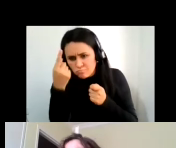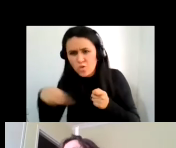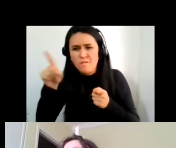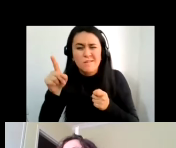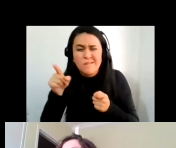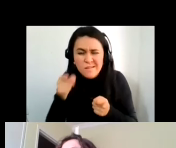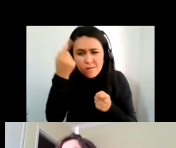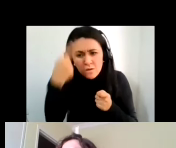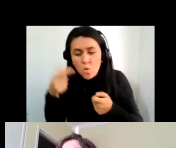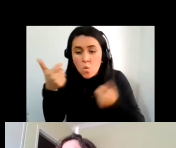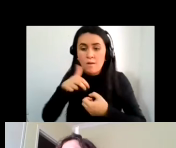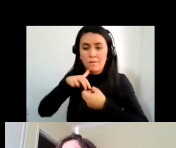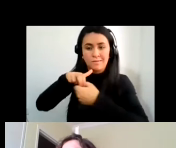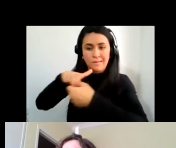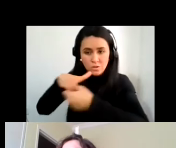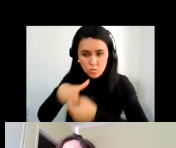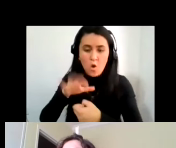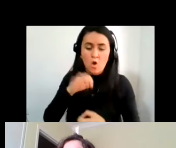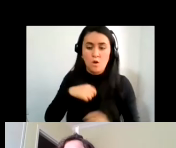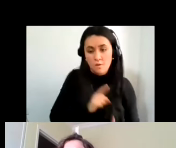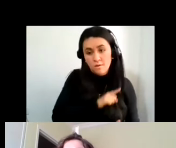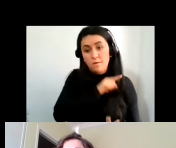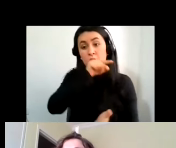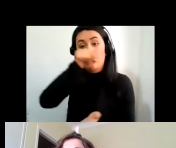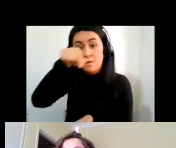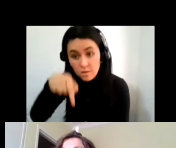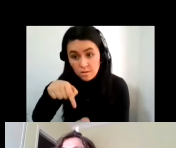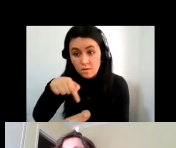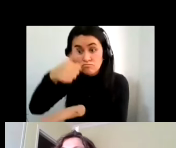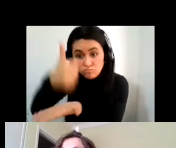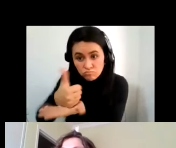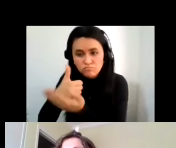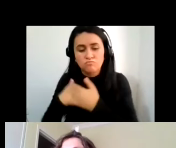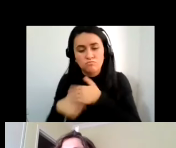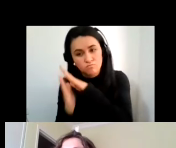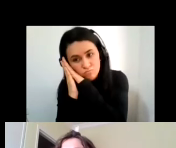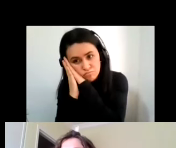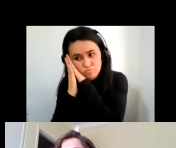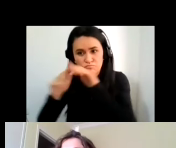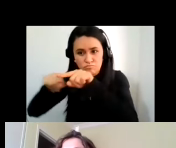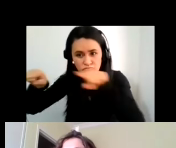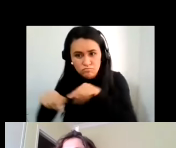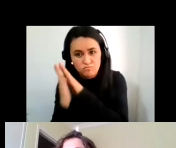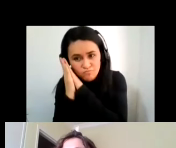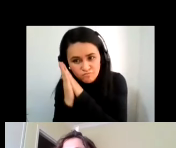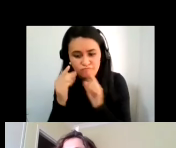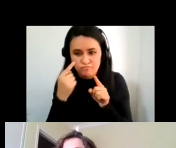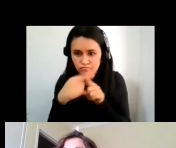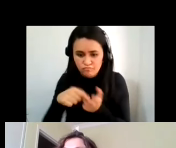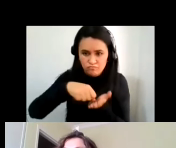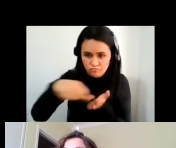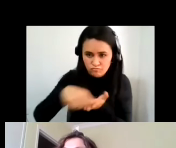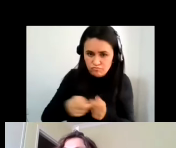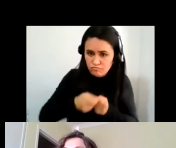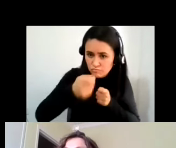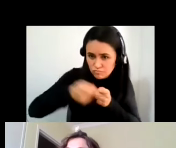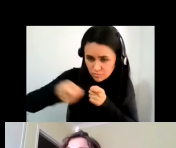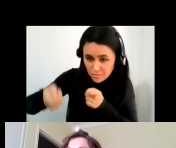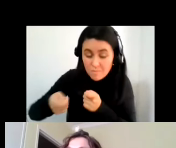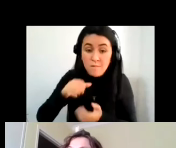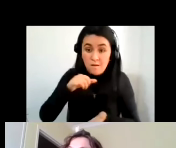transporte y alojamiento, así como otras barreras. Así que nada más en términos de algunos recursos que